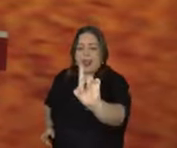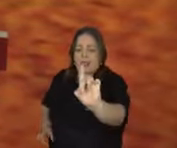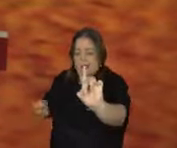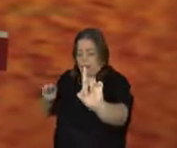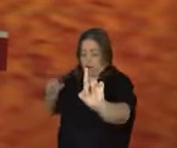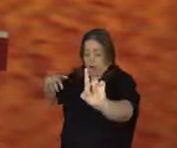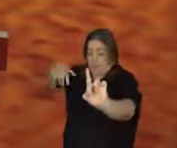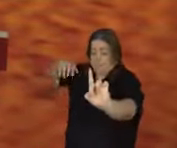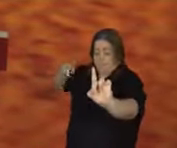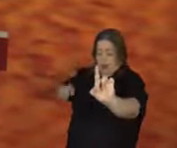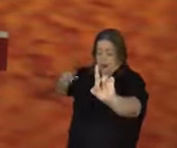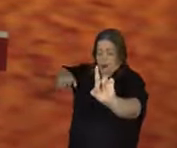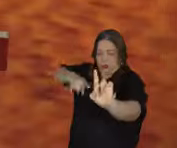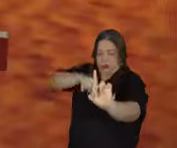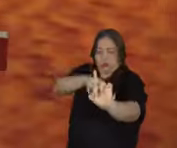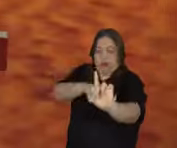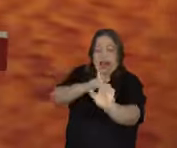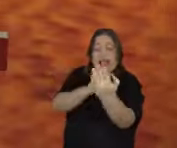día columna de nube.